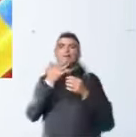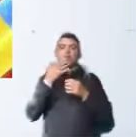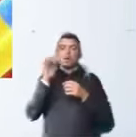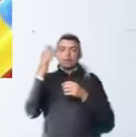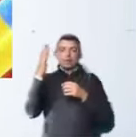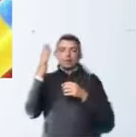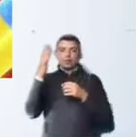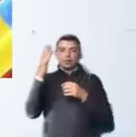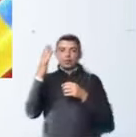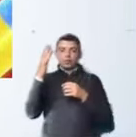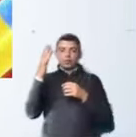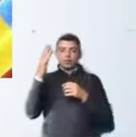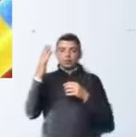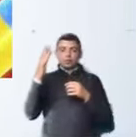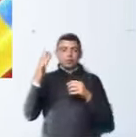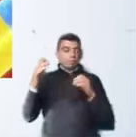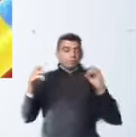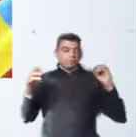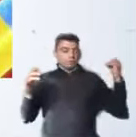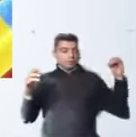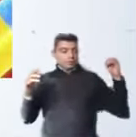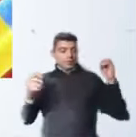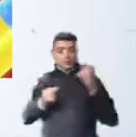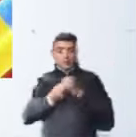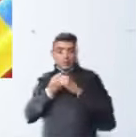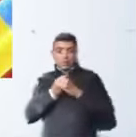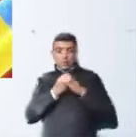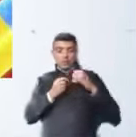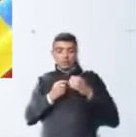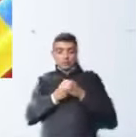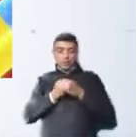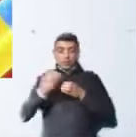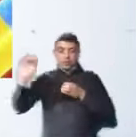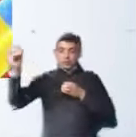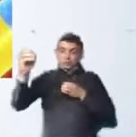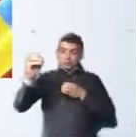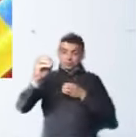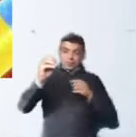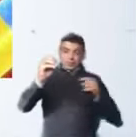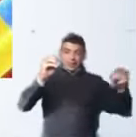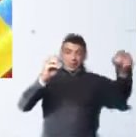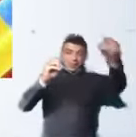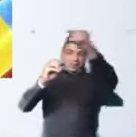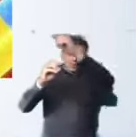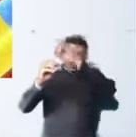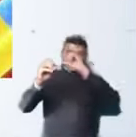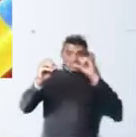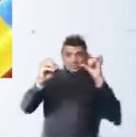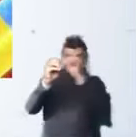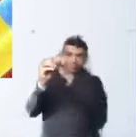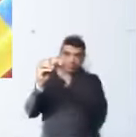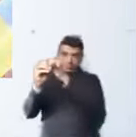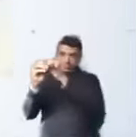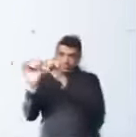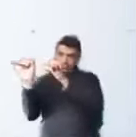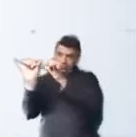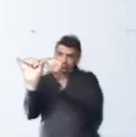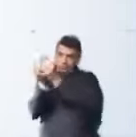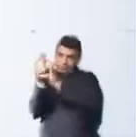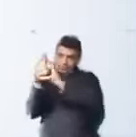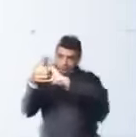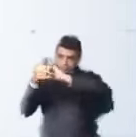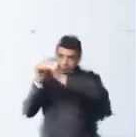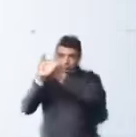la célula, de que infecte a la célula, los anticuerpos están circulando y se pegan a ese virus y lo van a destruir. Así es